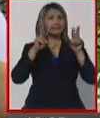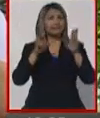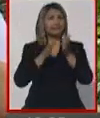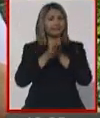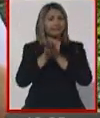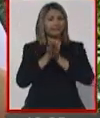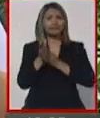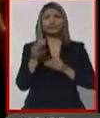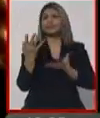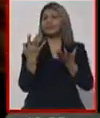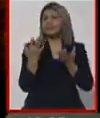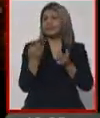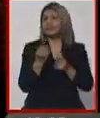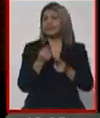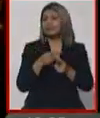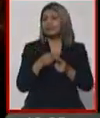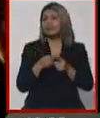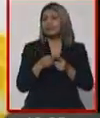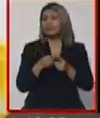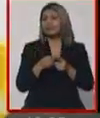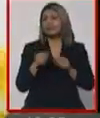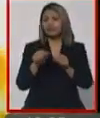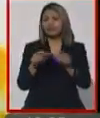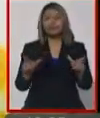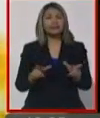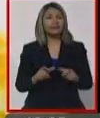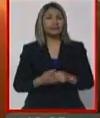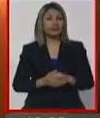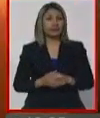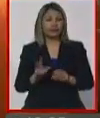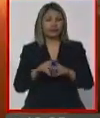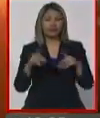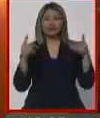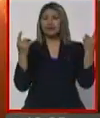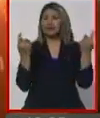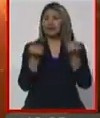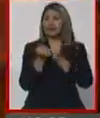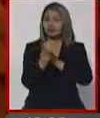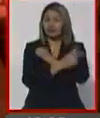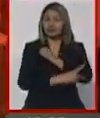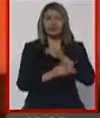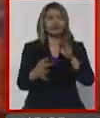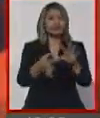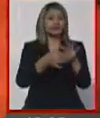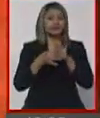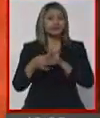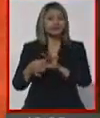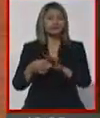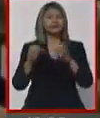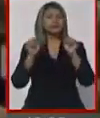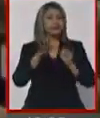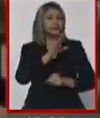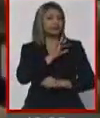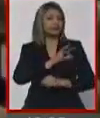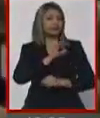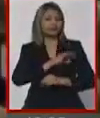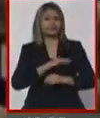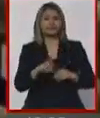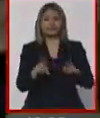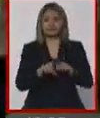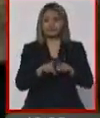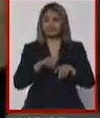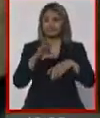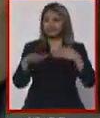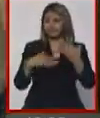expectativa y que la región y el departamento y el país en su conjunto pues van a ser beneficiados.